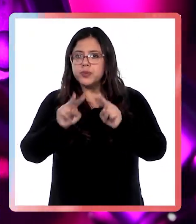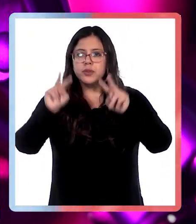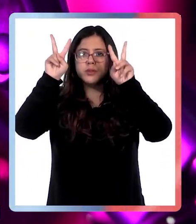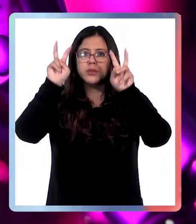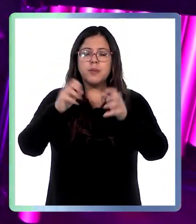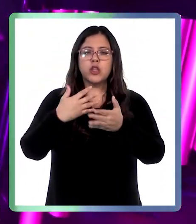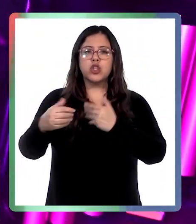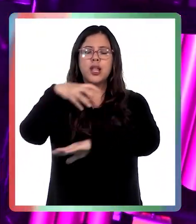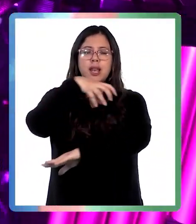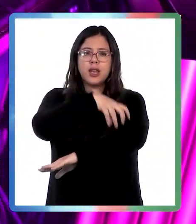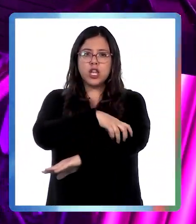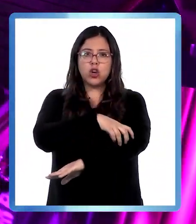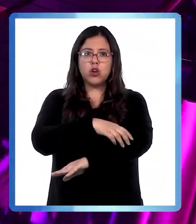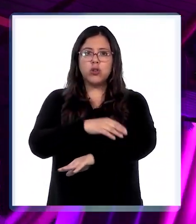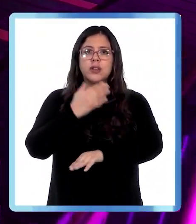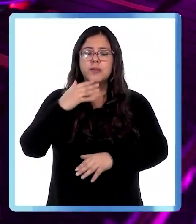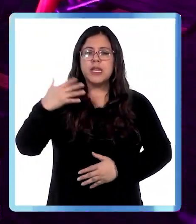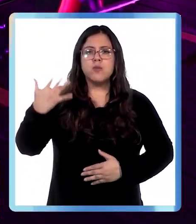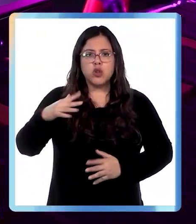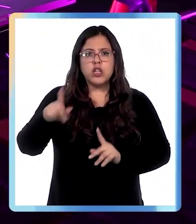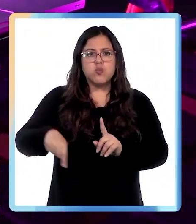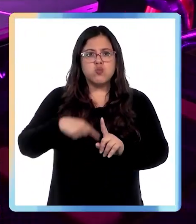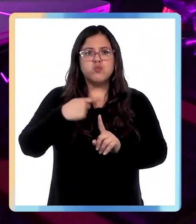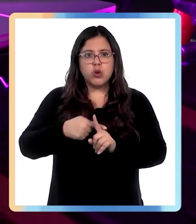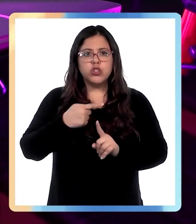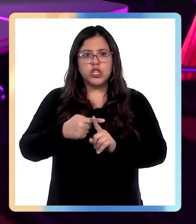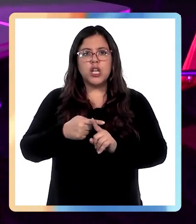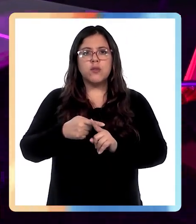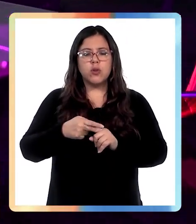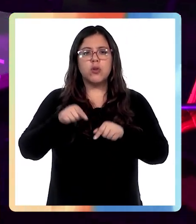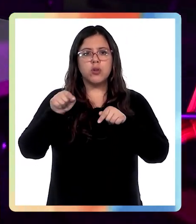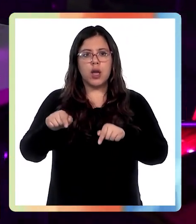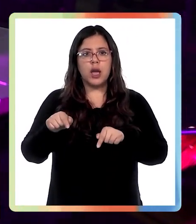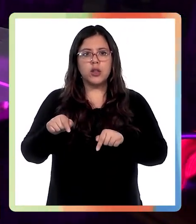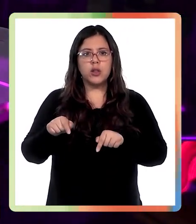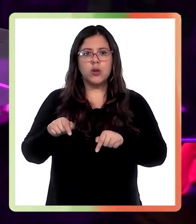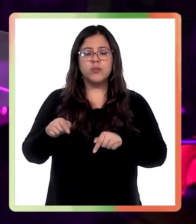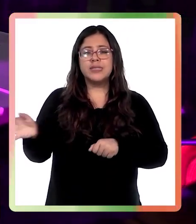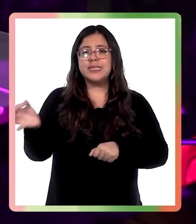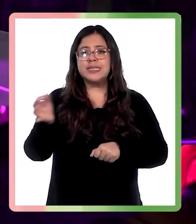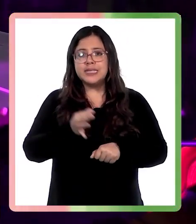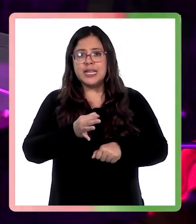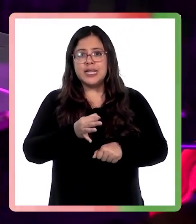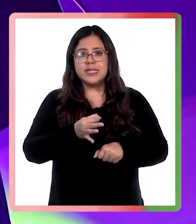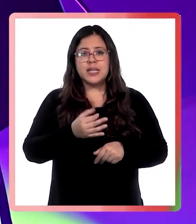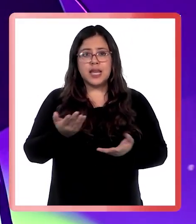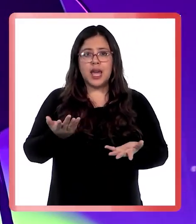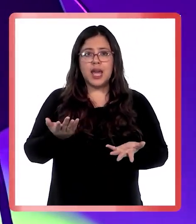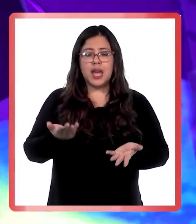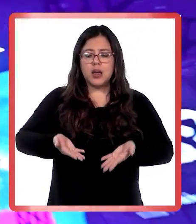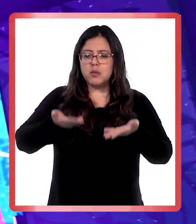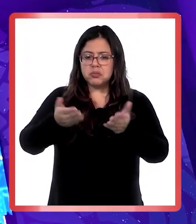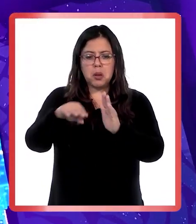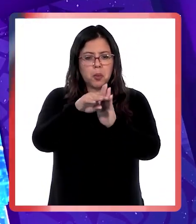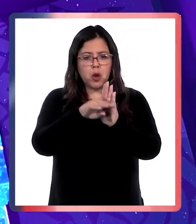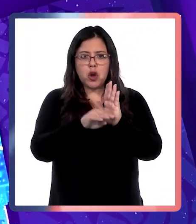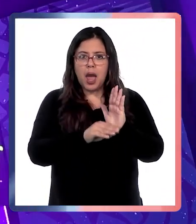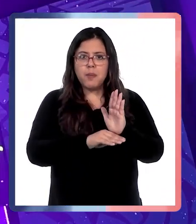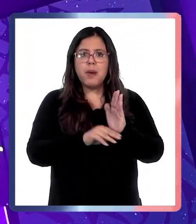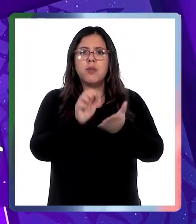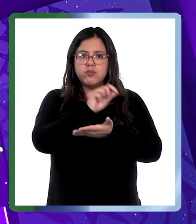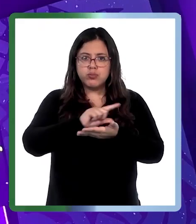panorama cultural en la región y valoraron positivamente su ejecución asegurando que permite tener una oferta